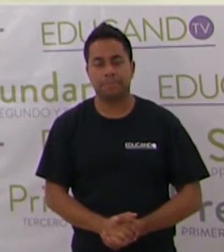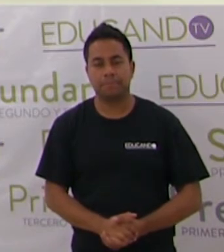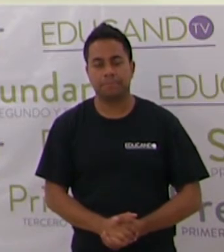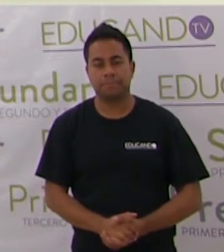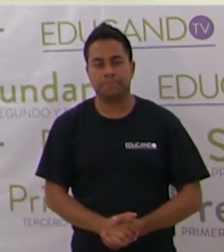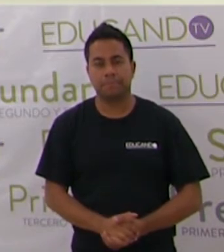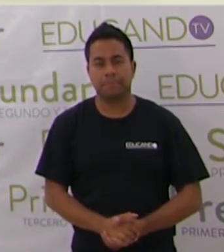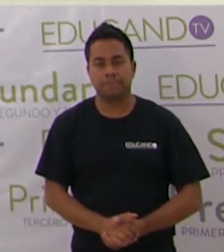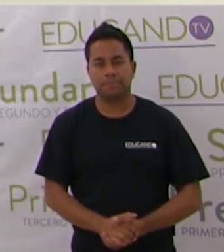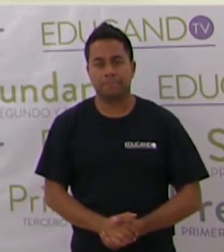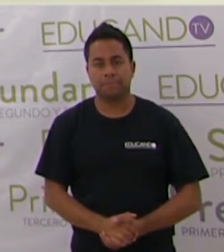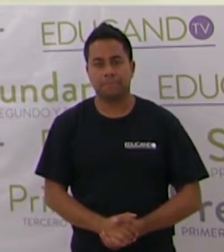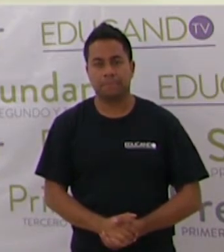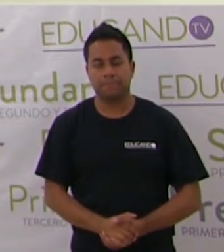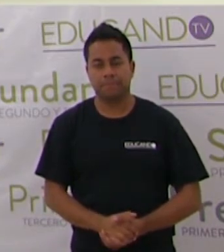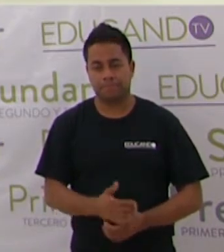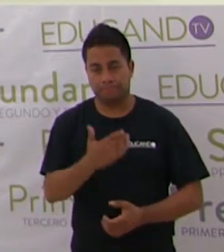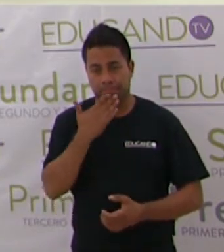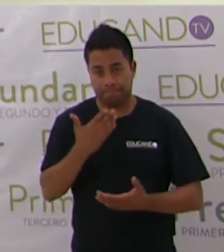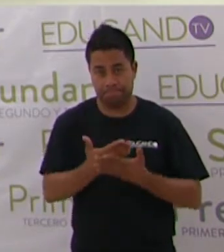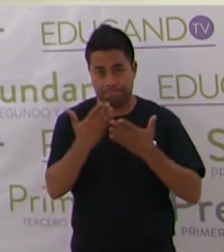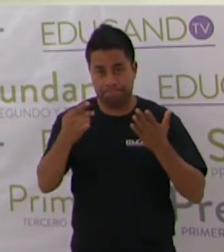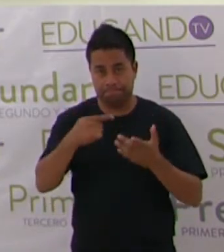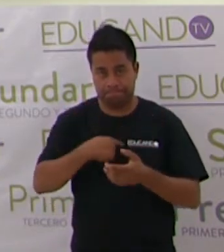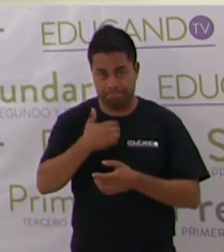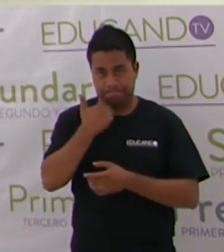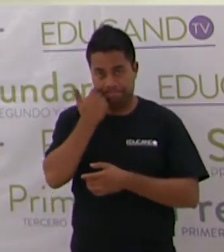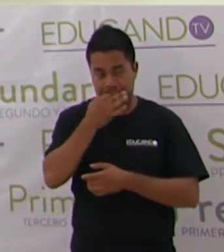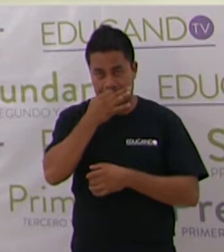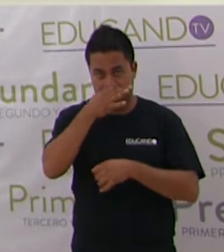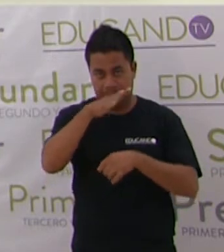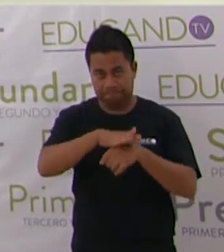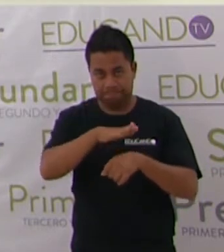quiero decirte que aquí